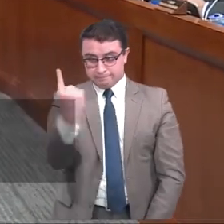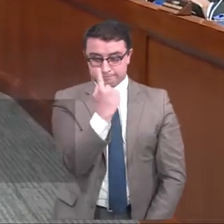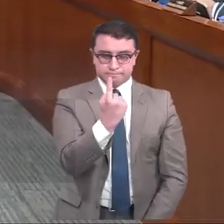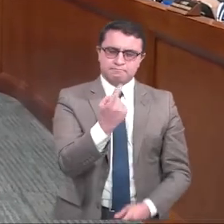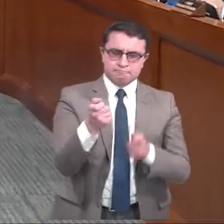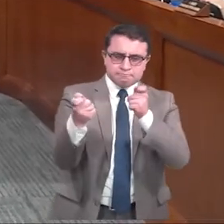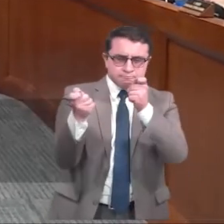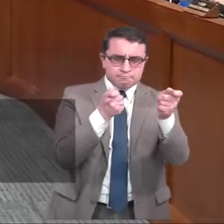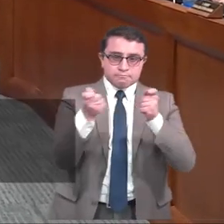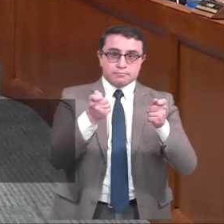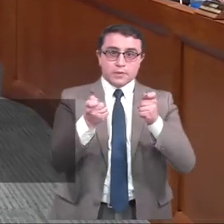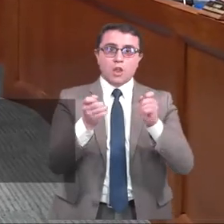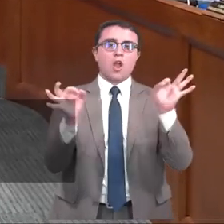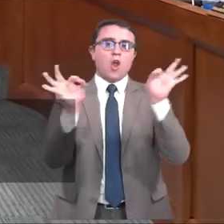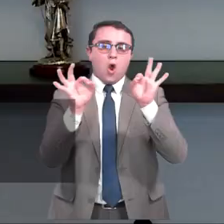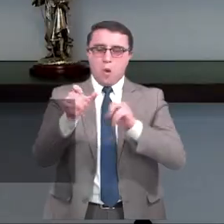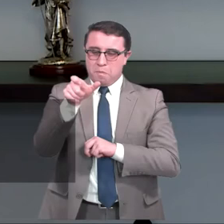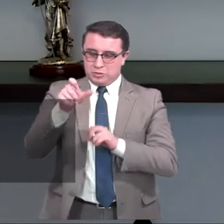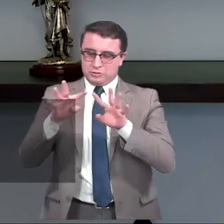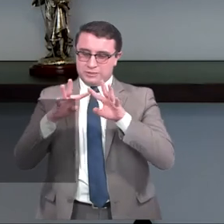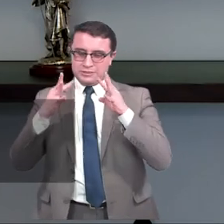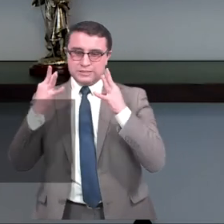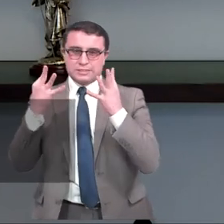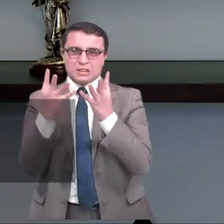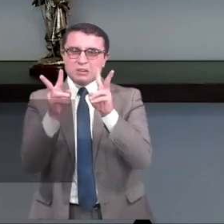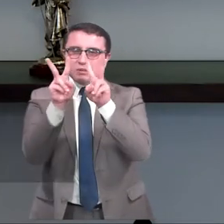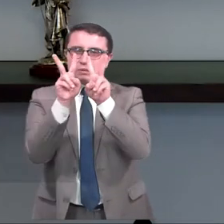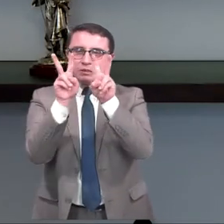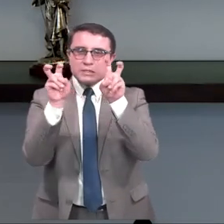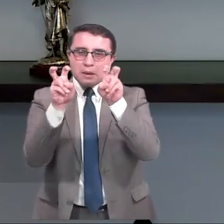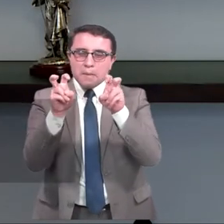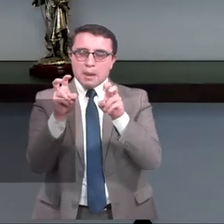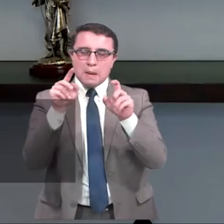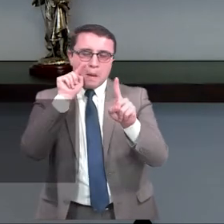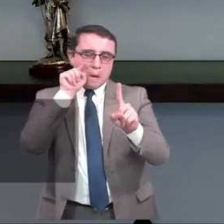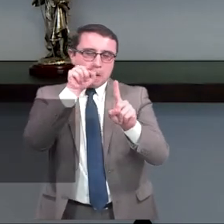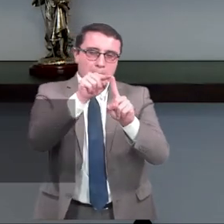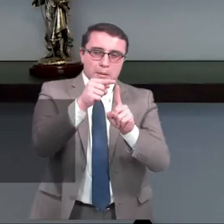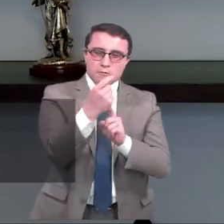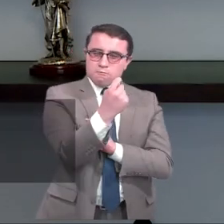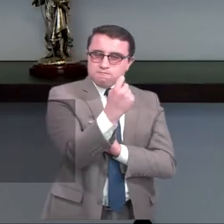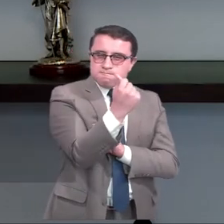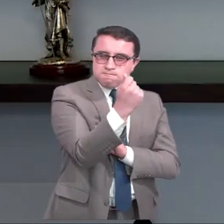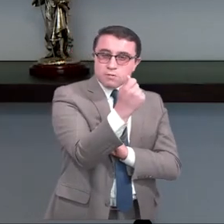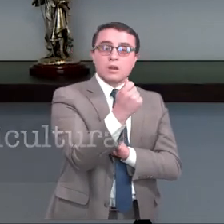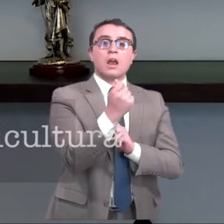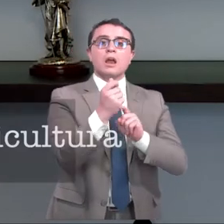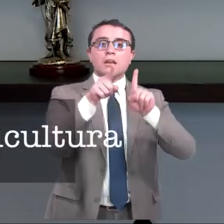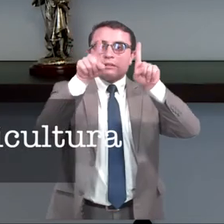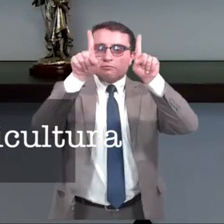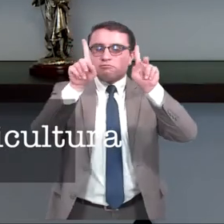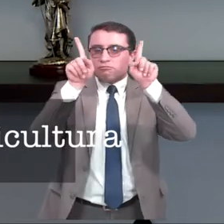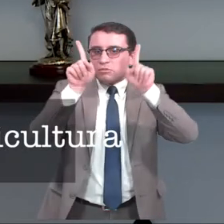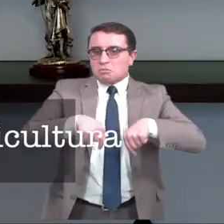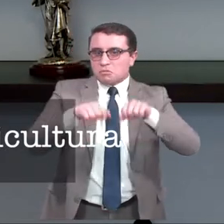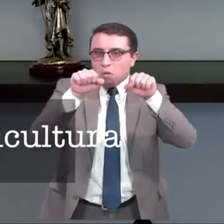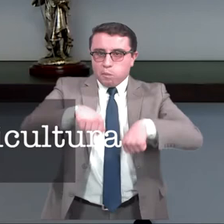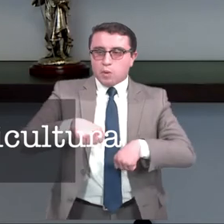tienen ciertos temas por tratar desde el punto de vista económico, pueden también